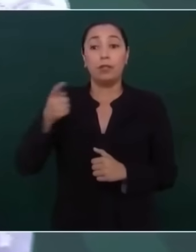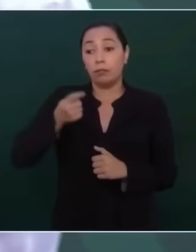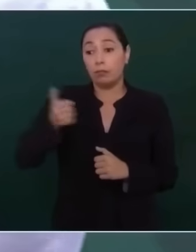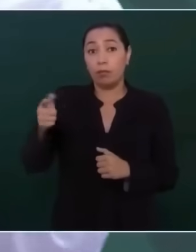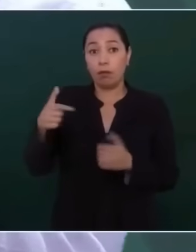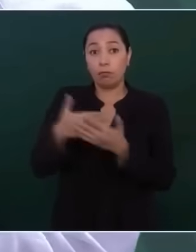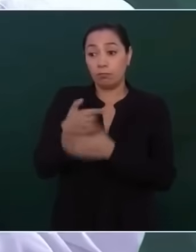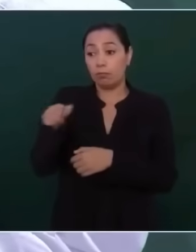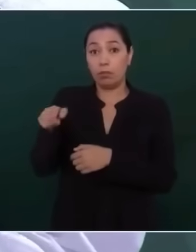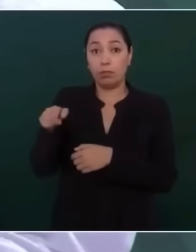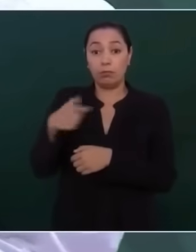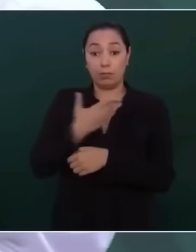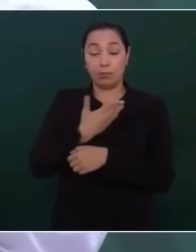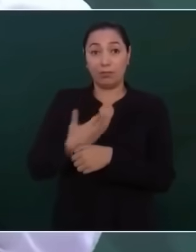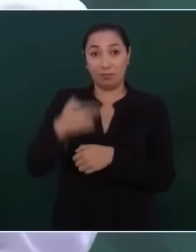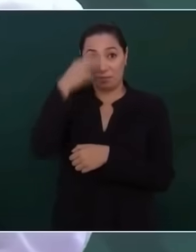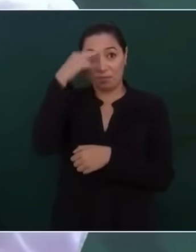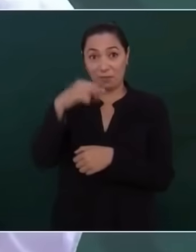de México.